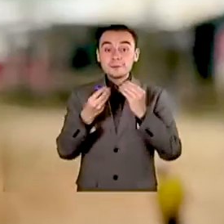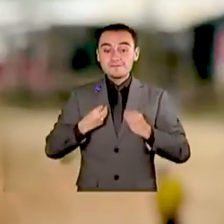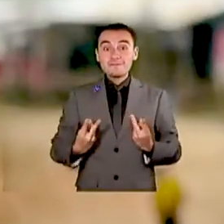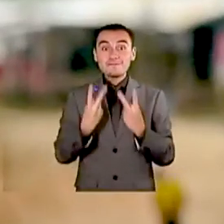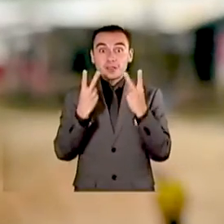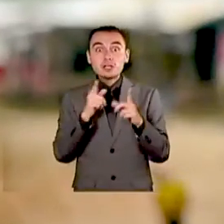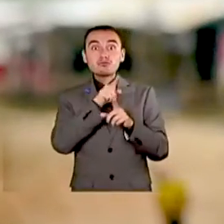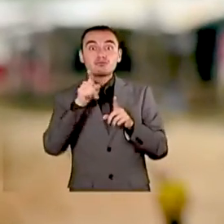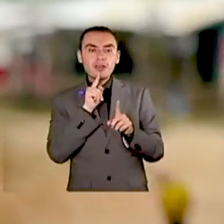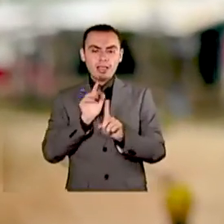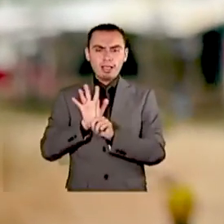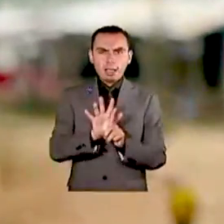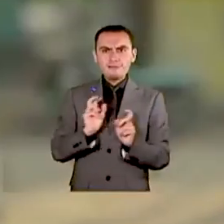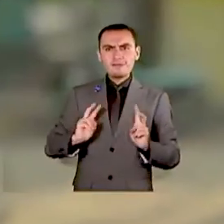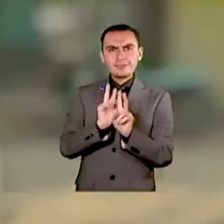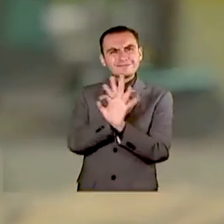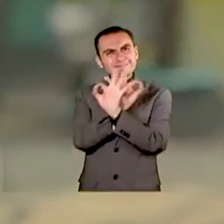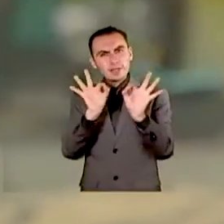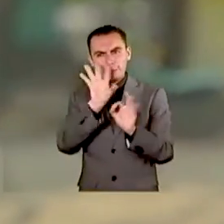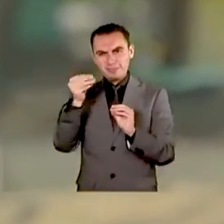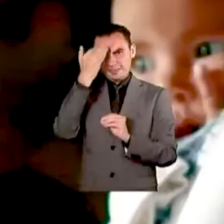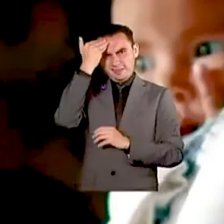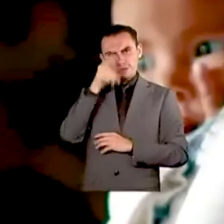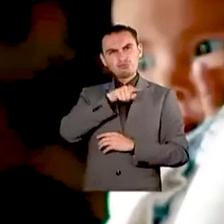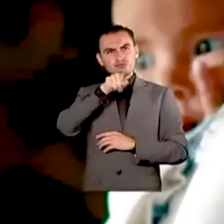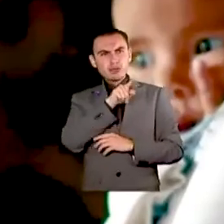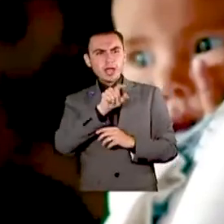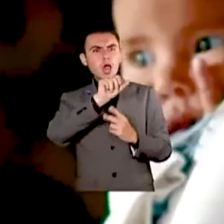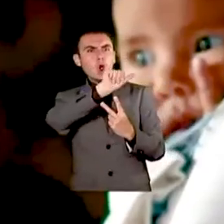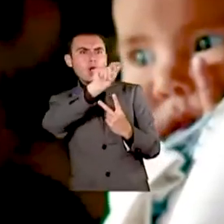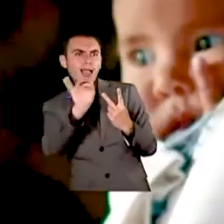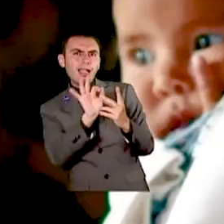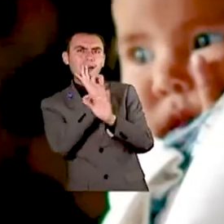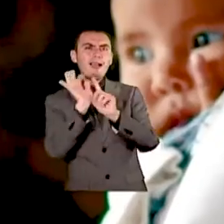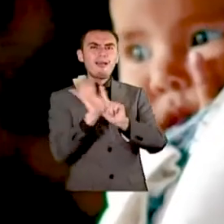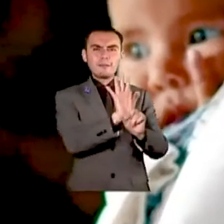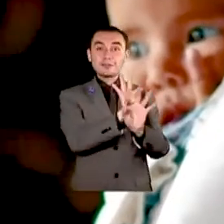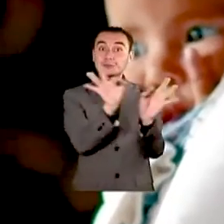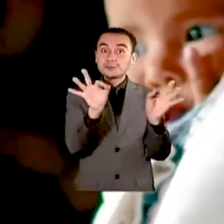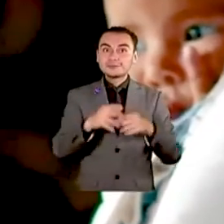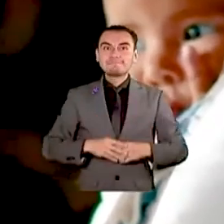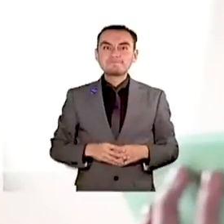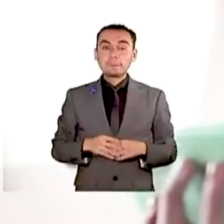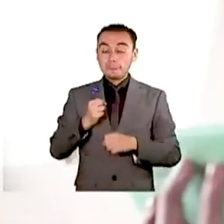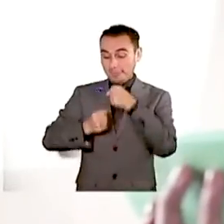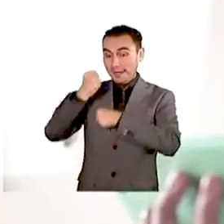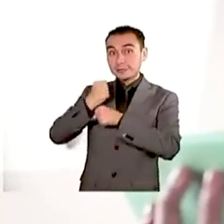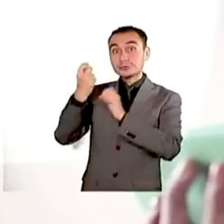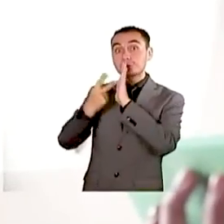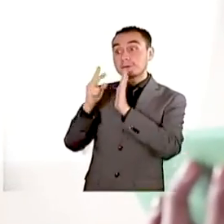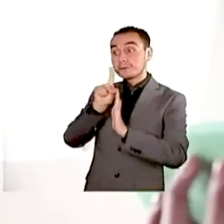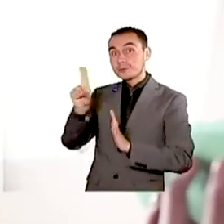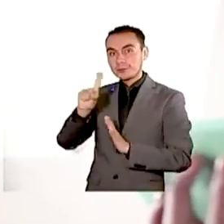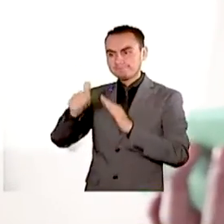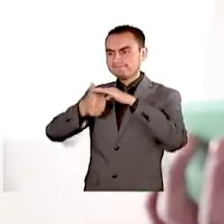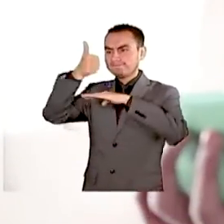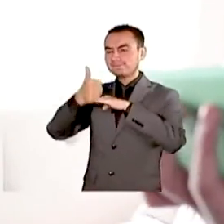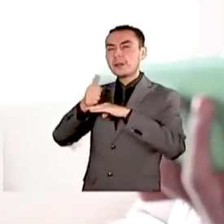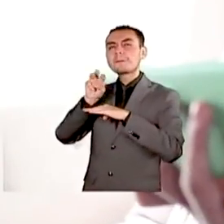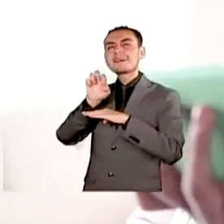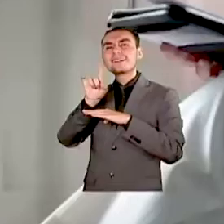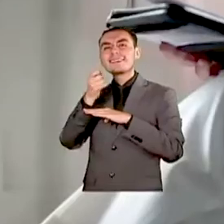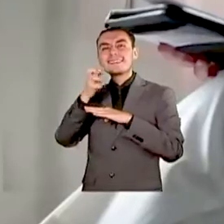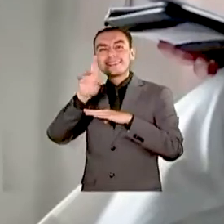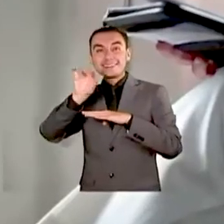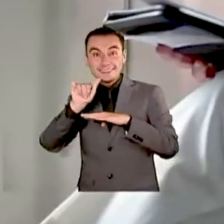vida libre de violencias por razones del sexo y género. En 2021, la procuradora Margarita